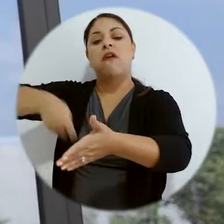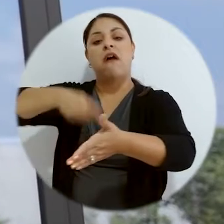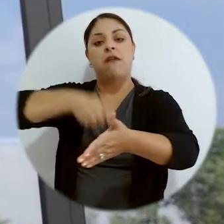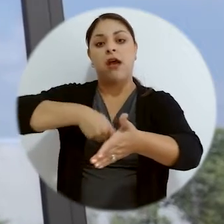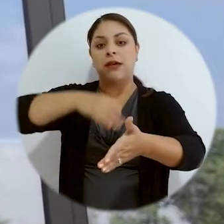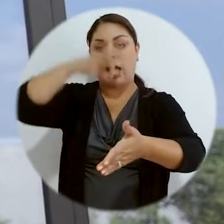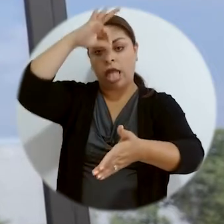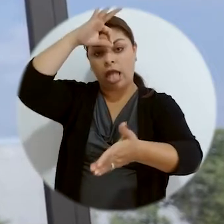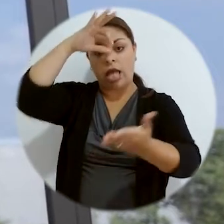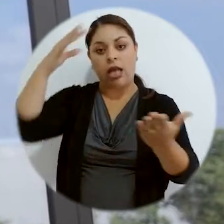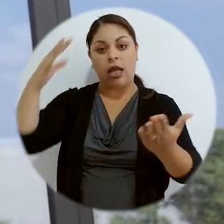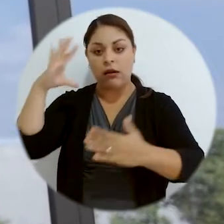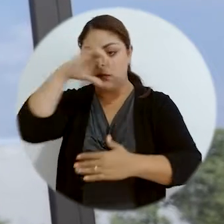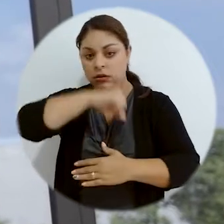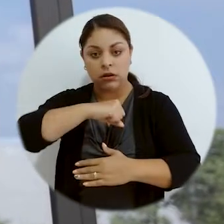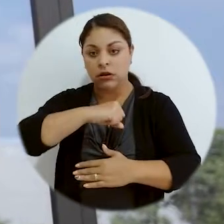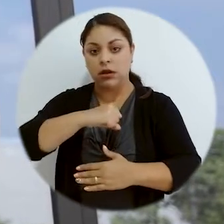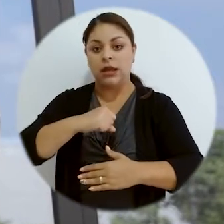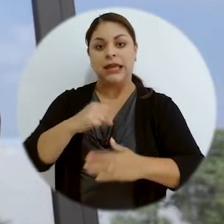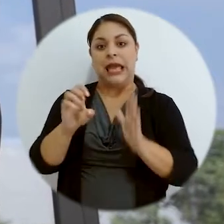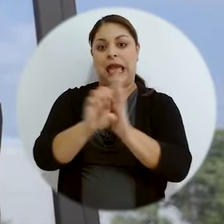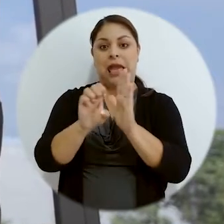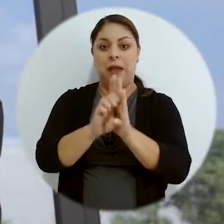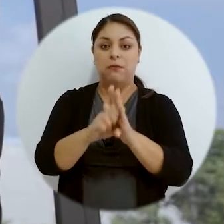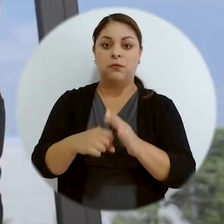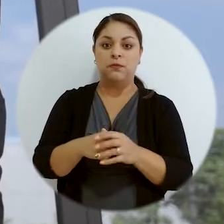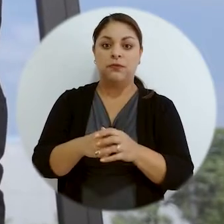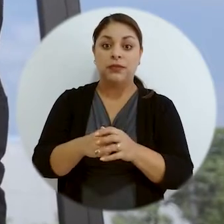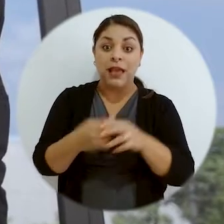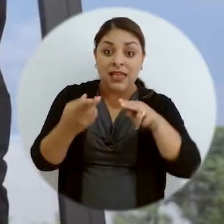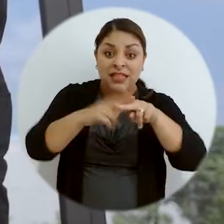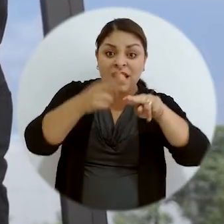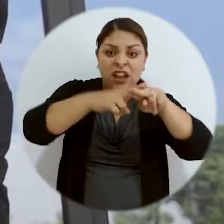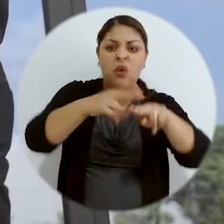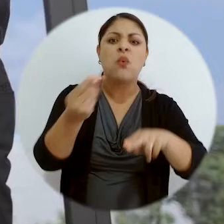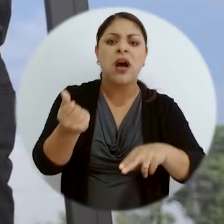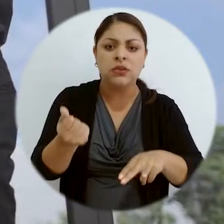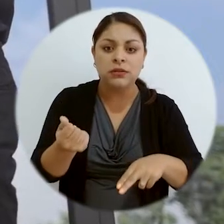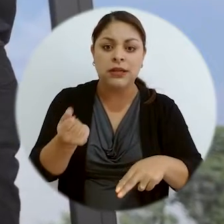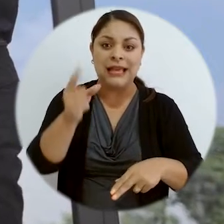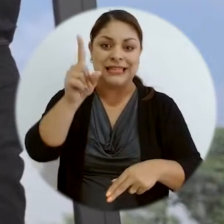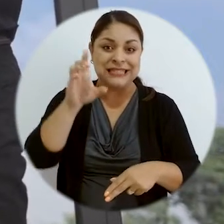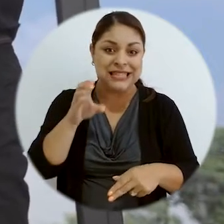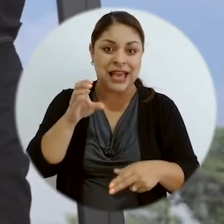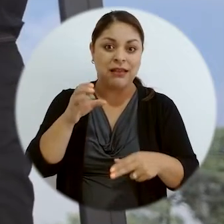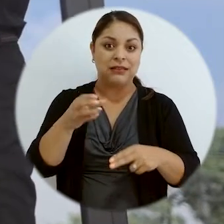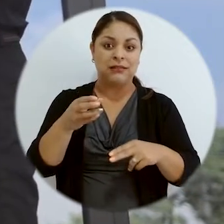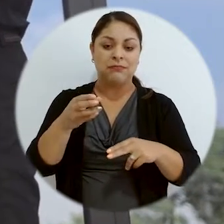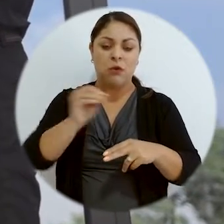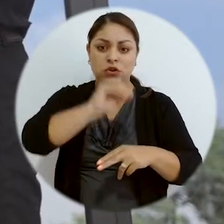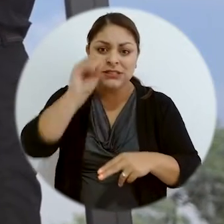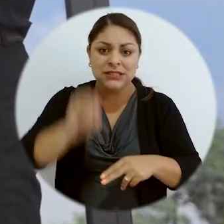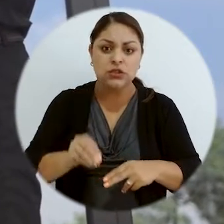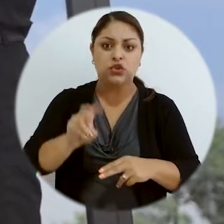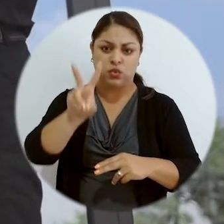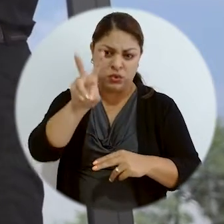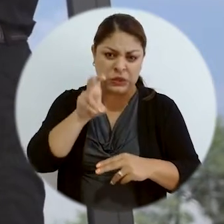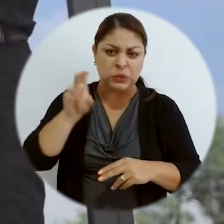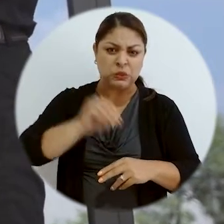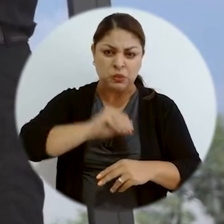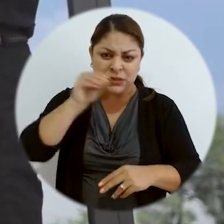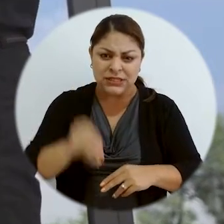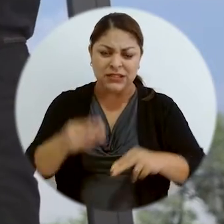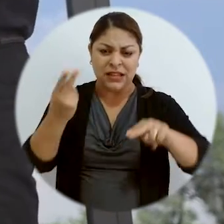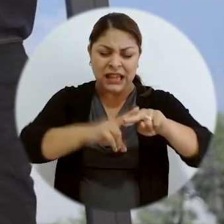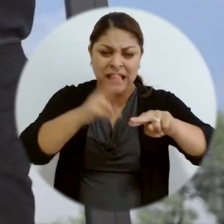casa, firma una tasa de interés de un 100, un 200%. Es decir, cifras abismales, fuera